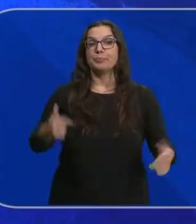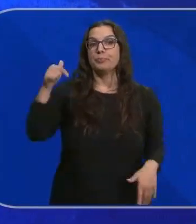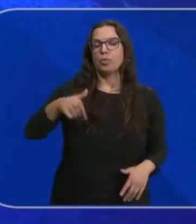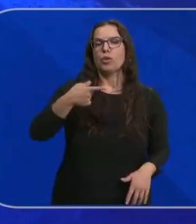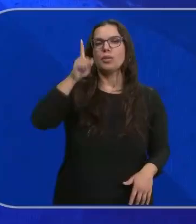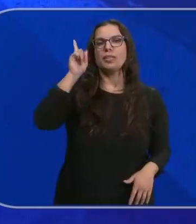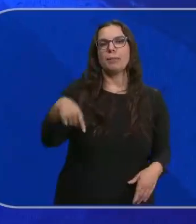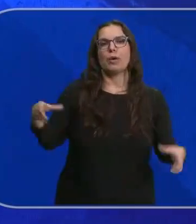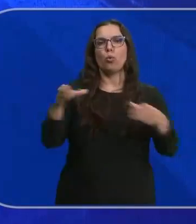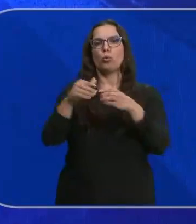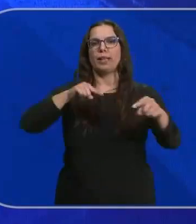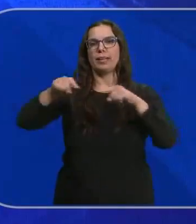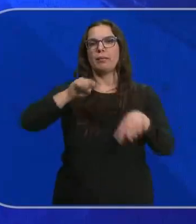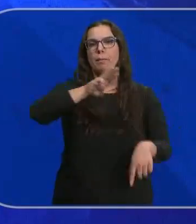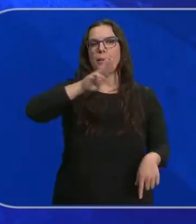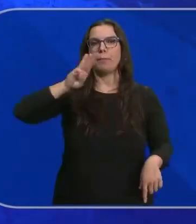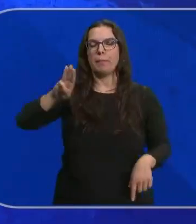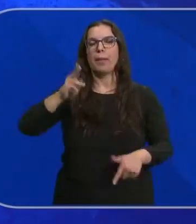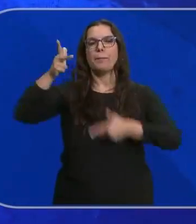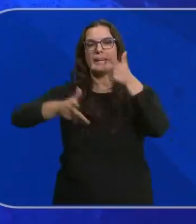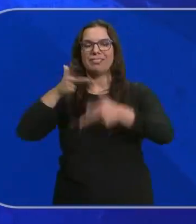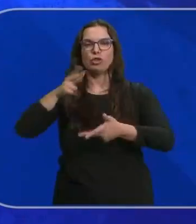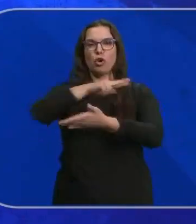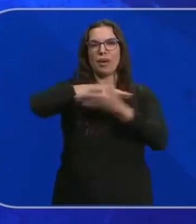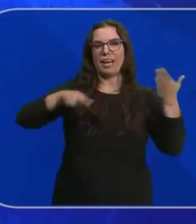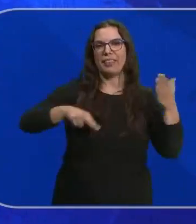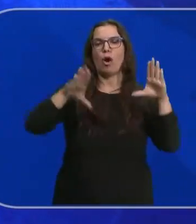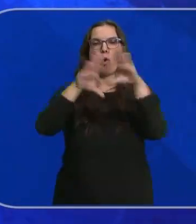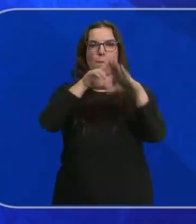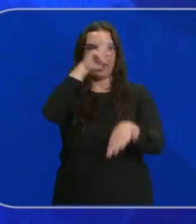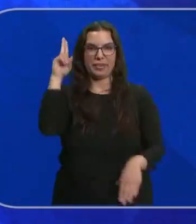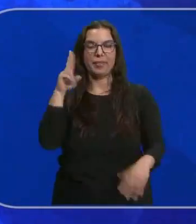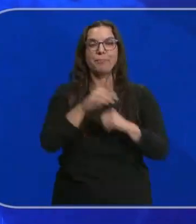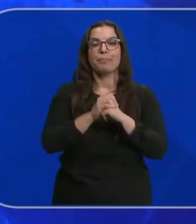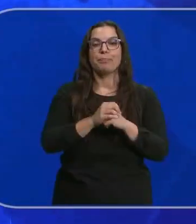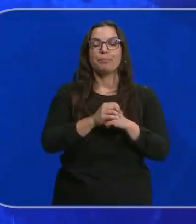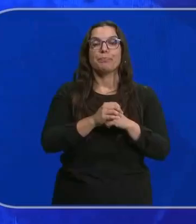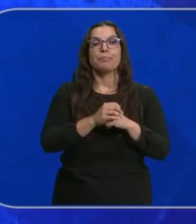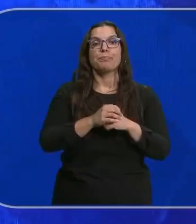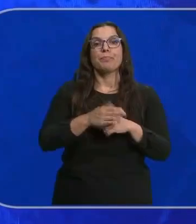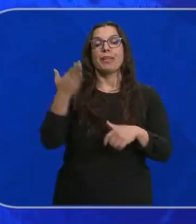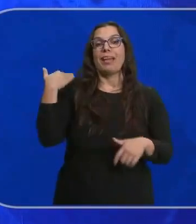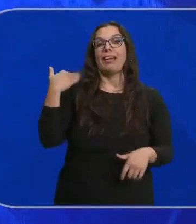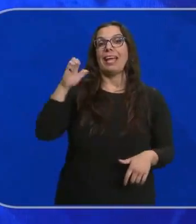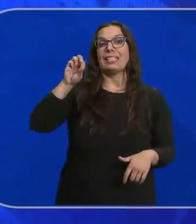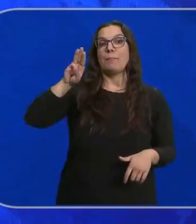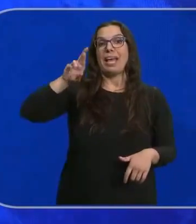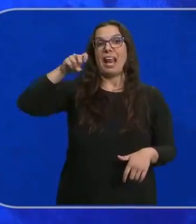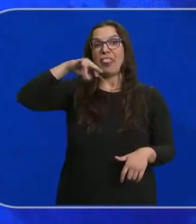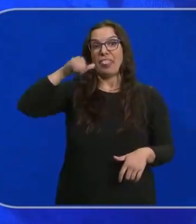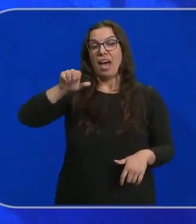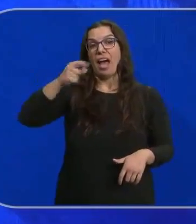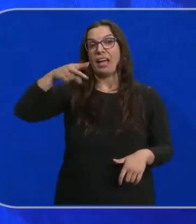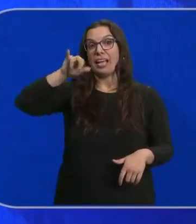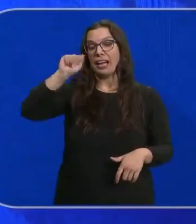Hoy ha habido también Junta Directiva de los Populares en País Vasco, Galicia y Madrid. Después de las palabras de Esperanza Aguirre señalando a Díaz Ayuso